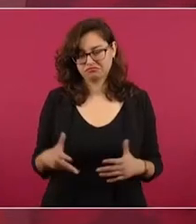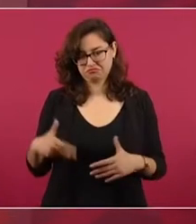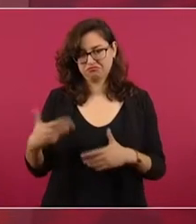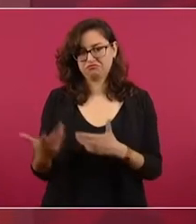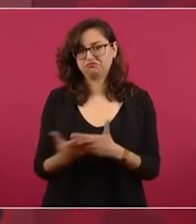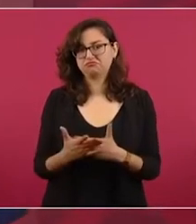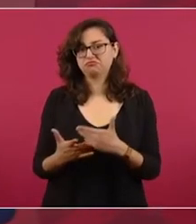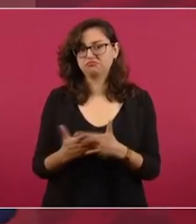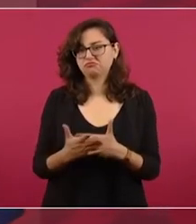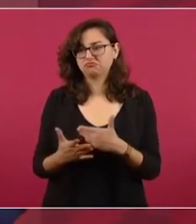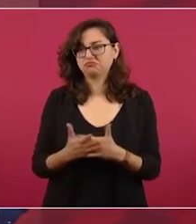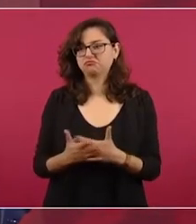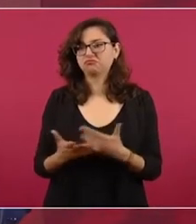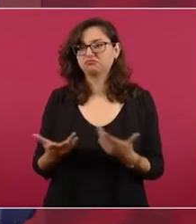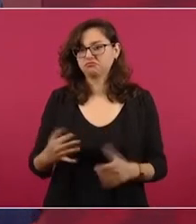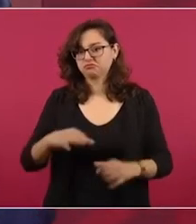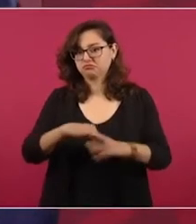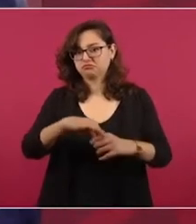y